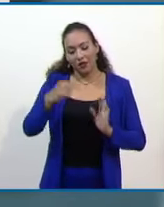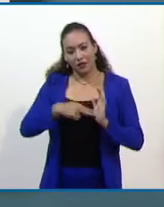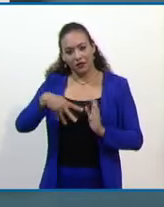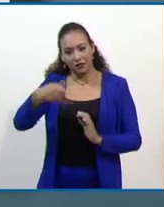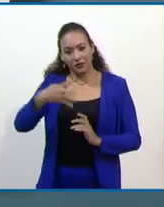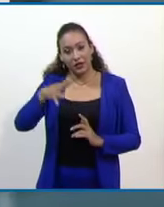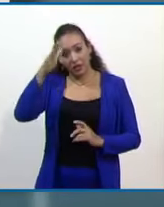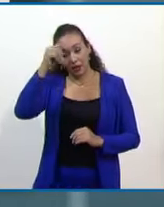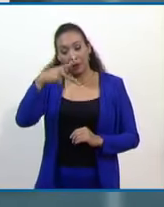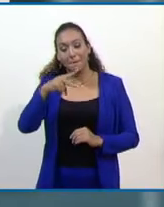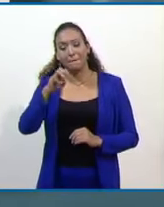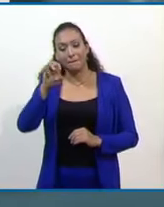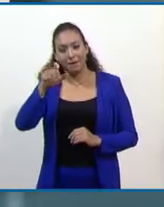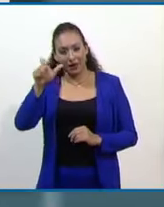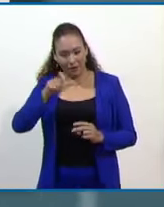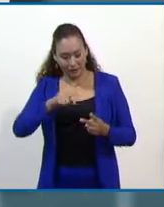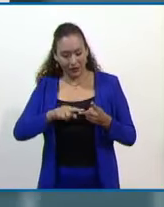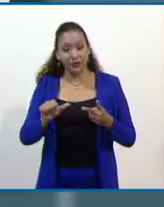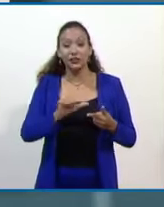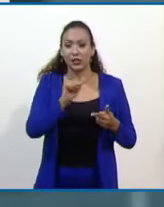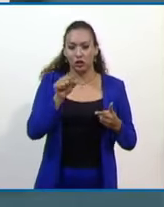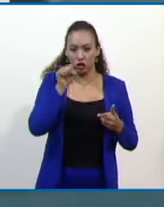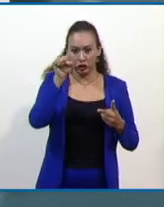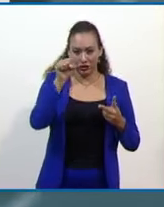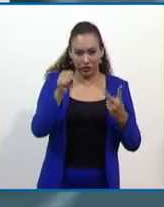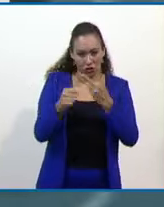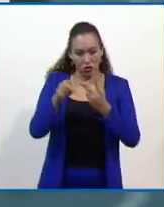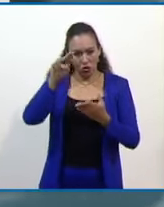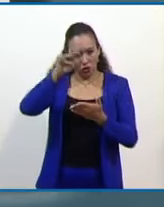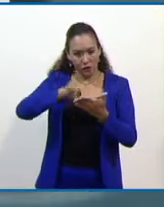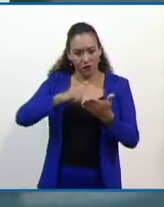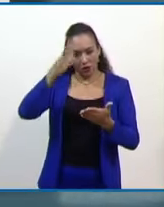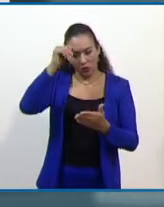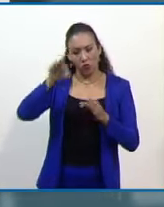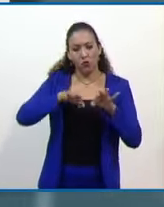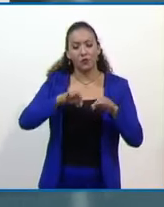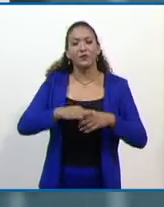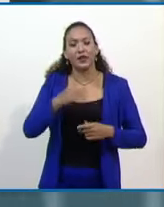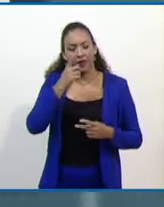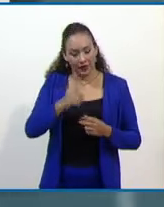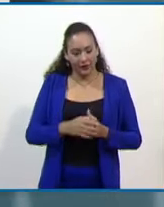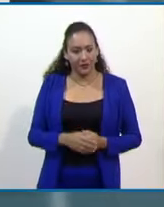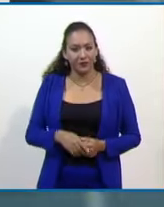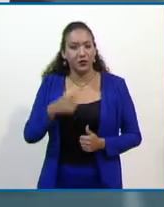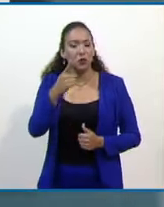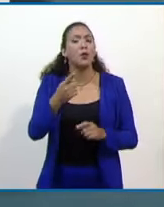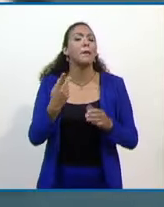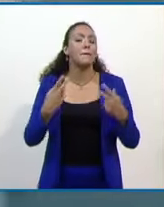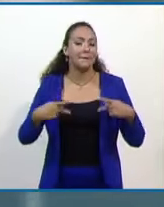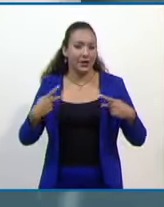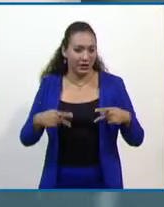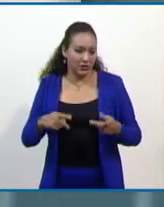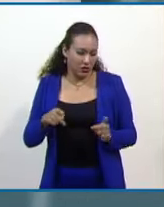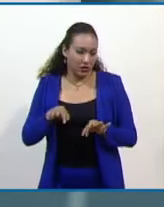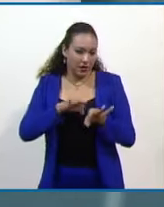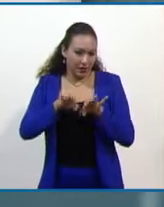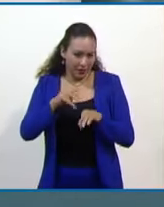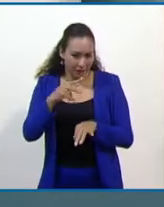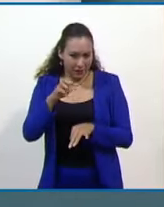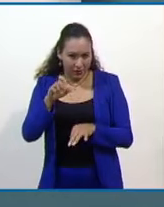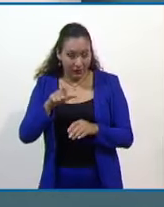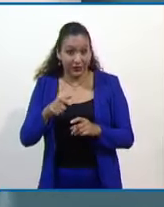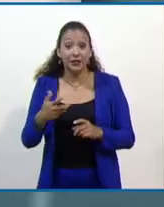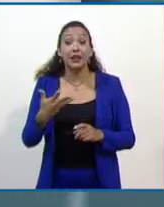celebrado entre Pemex y su sindicato de trabajadores, permite que dos personas que acrediten su calidad de cónyuges tengan el carácter